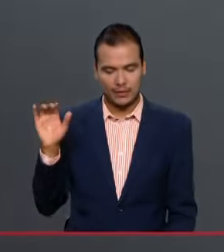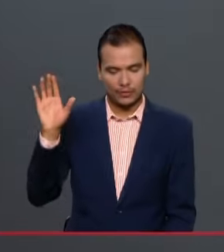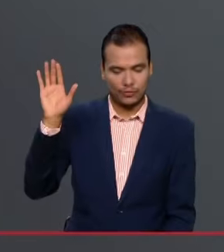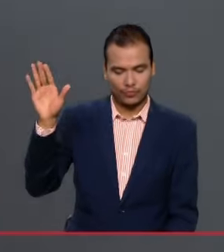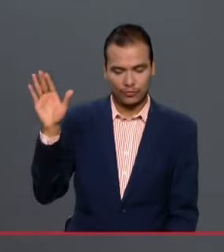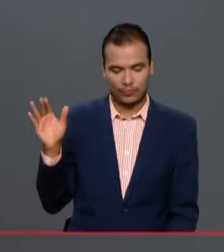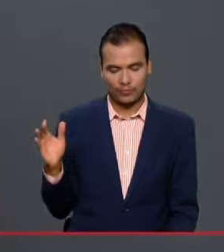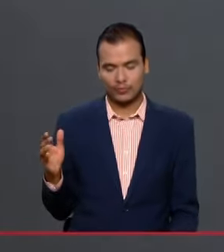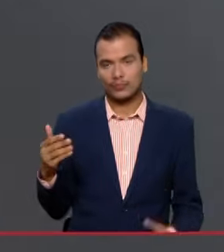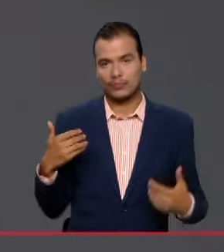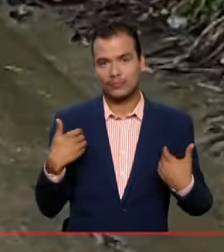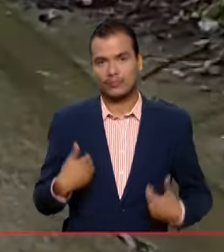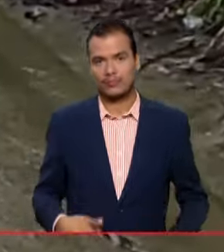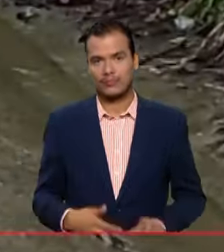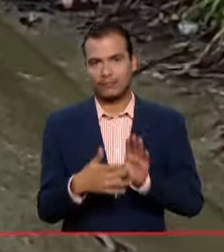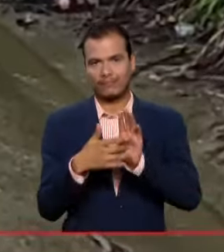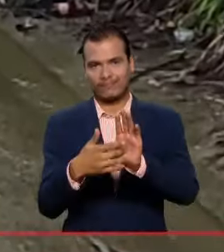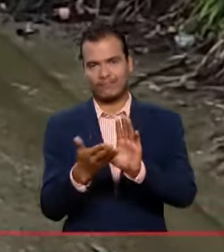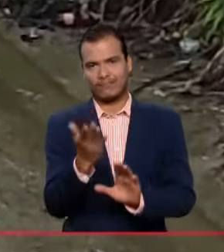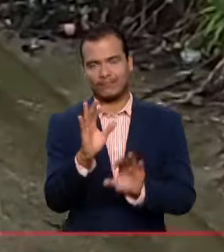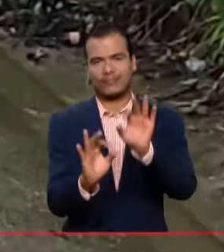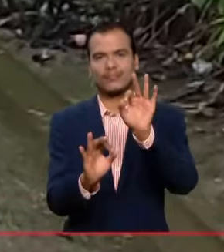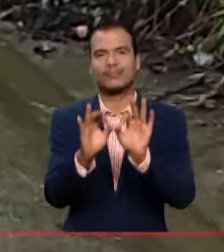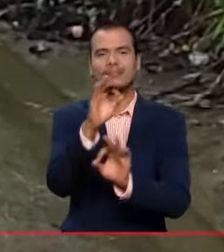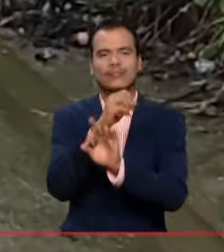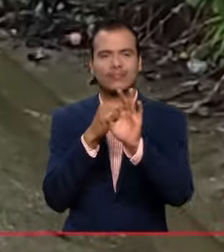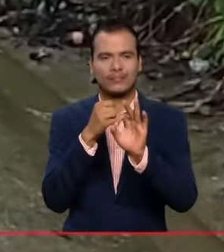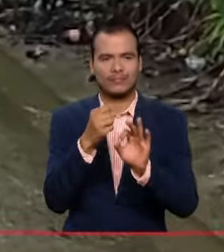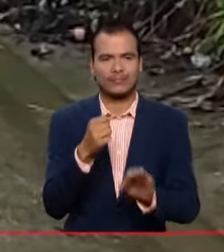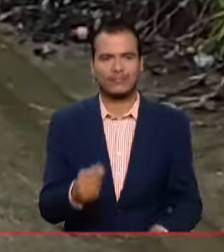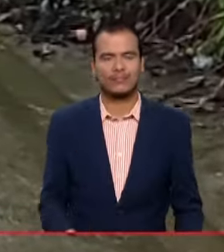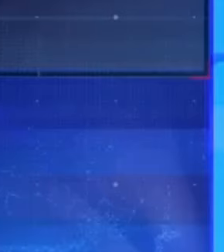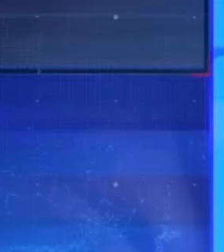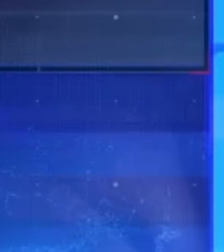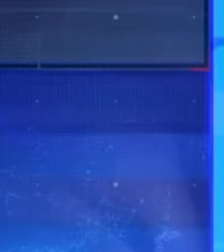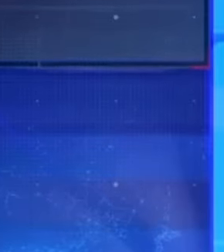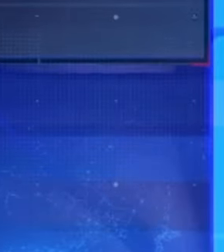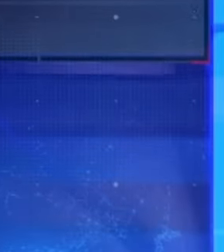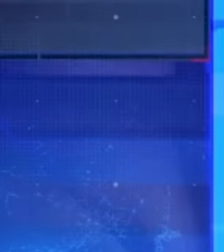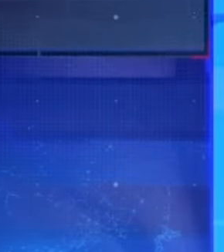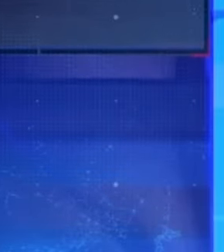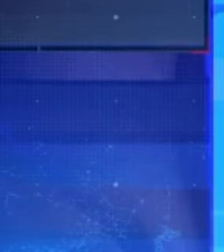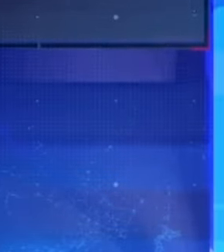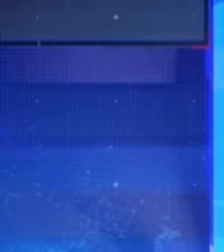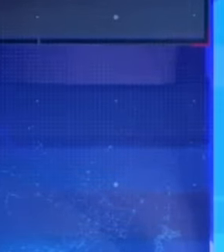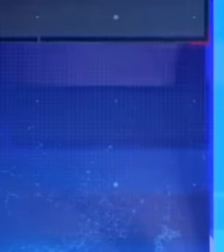Yo soy Cristian Cuesta, para Telepacífico Noticias, la región, todos los días.